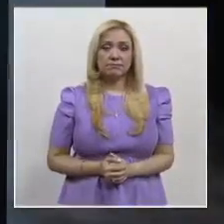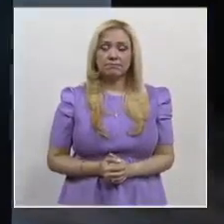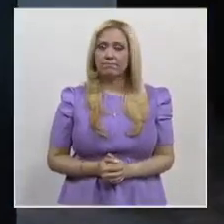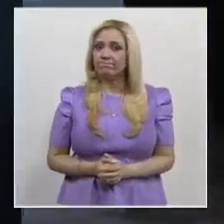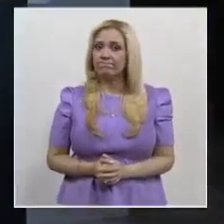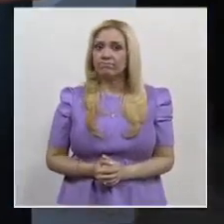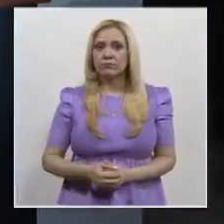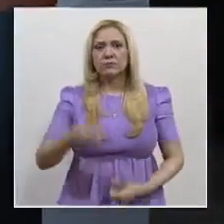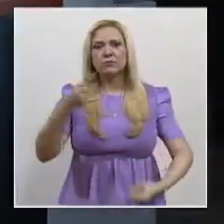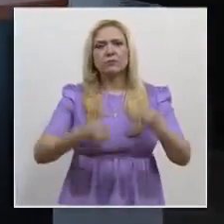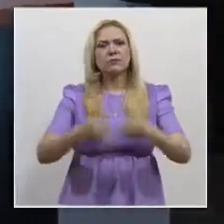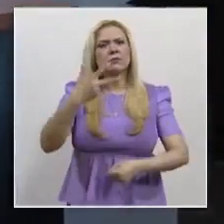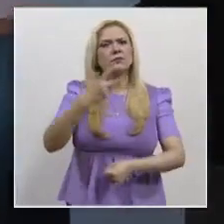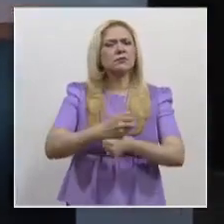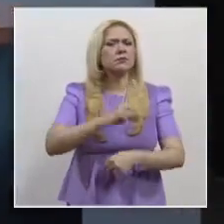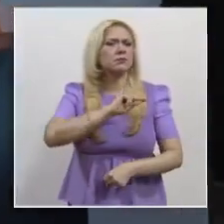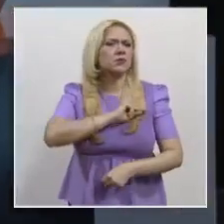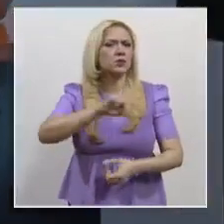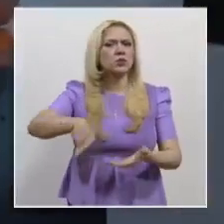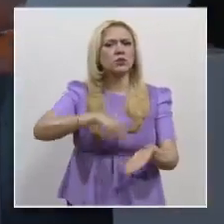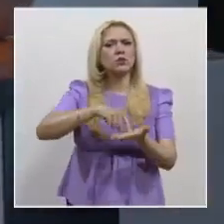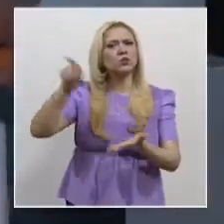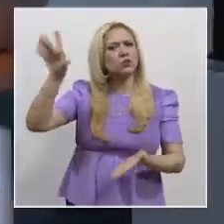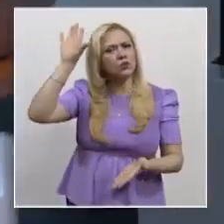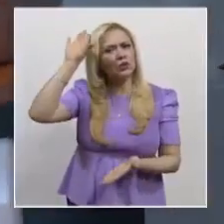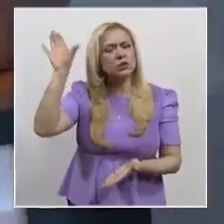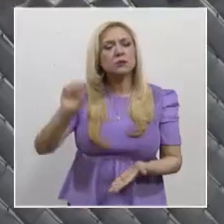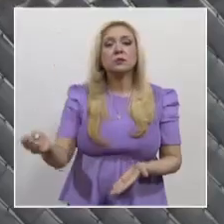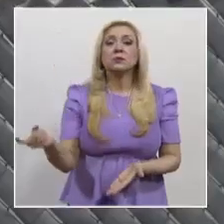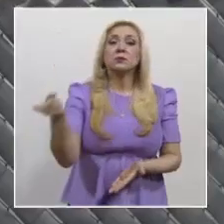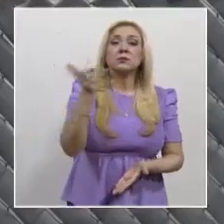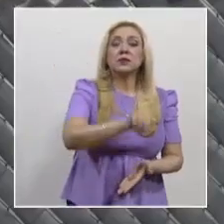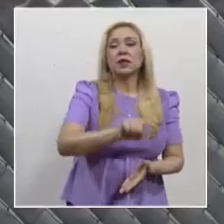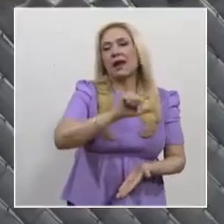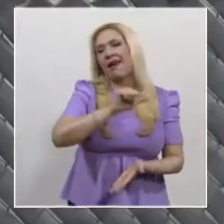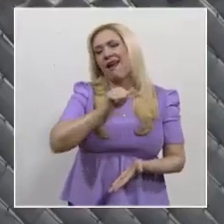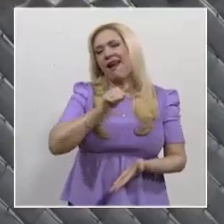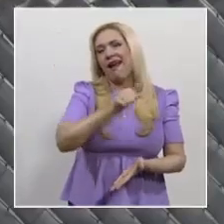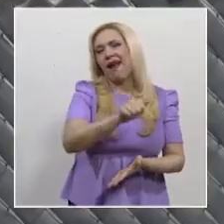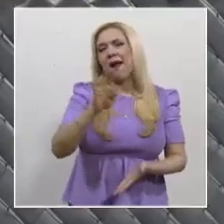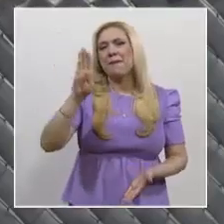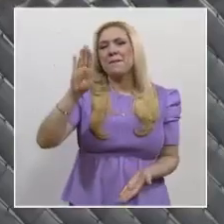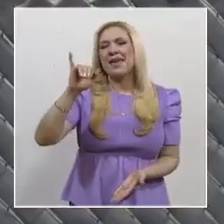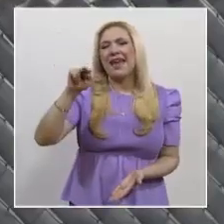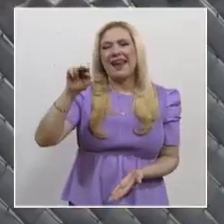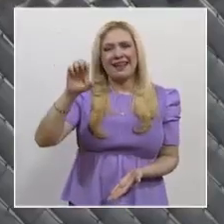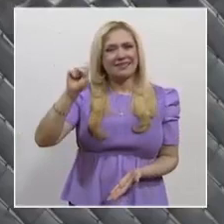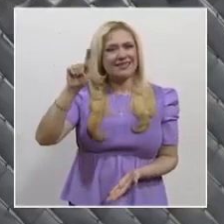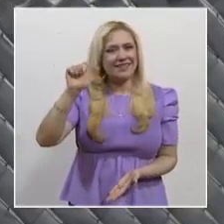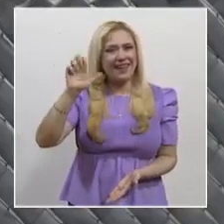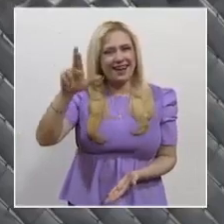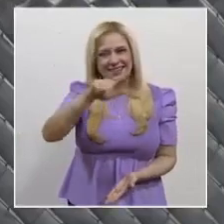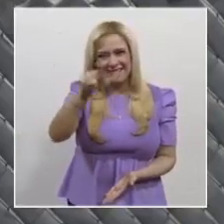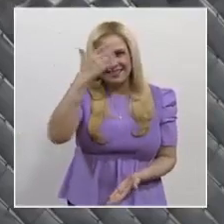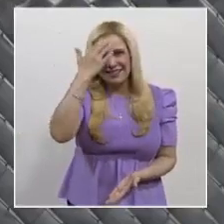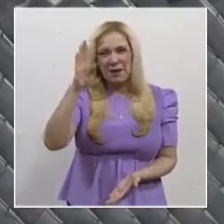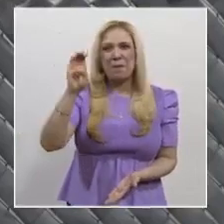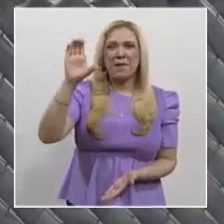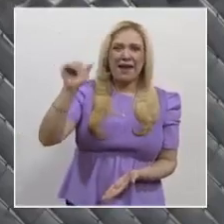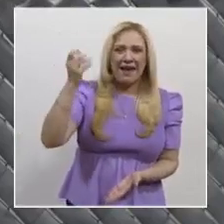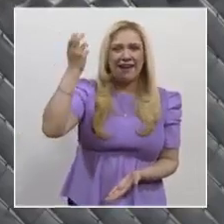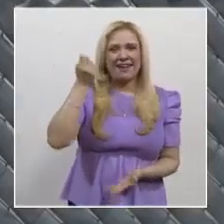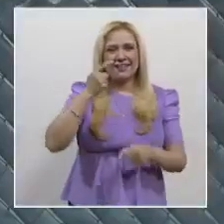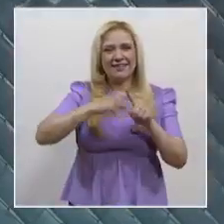El juzgado octavo de distrito con residencia en Morelos ordenó a la Secretaría del Bienestar, a través de la instancia